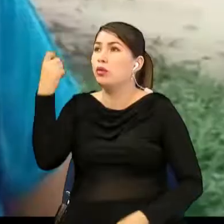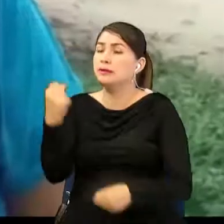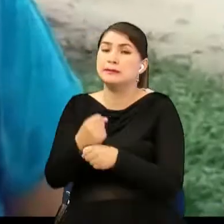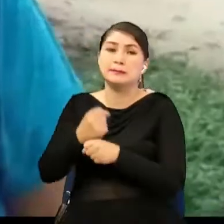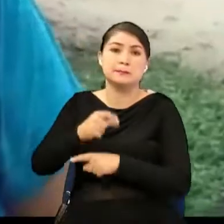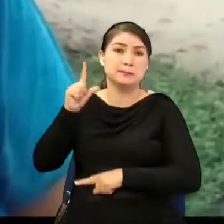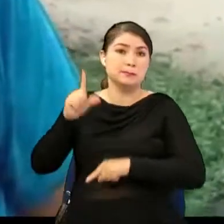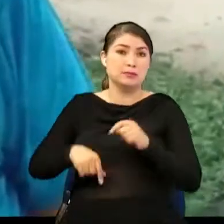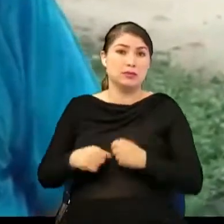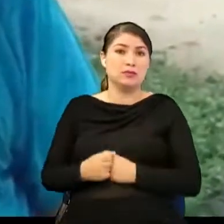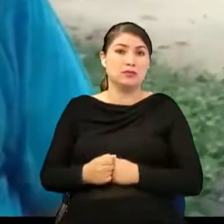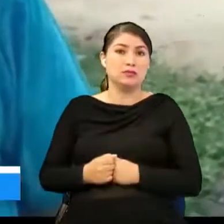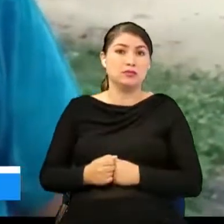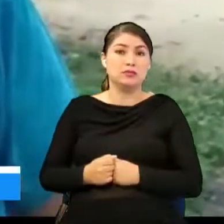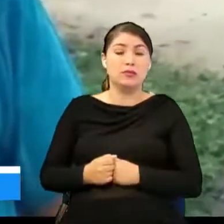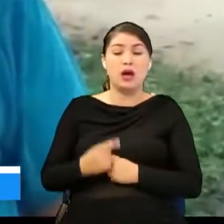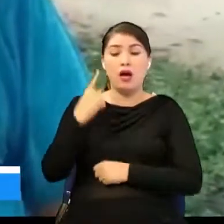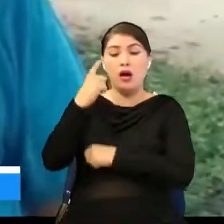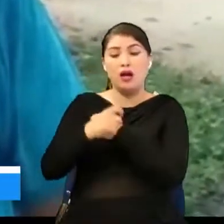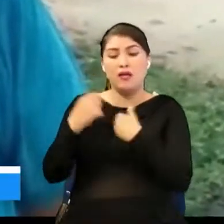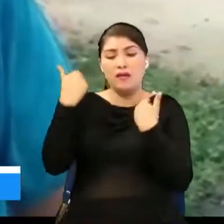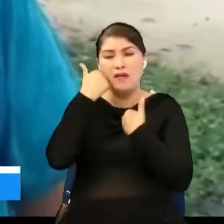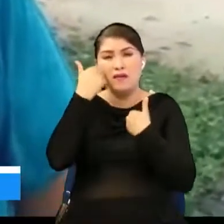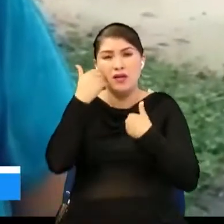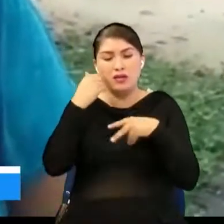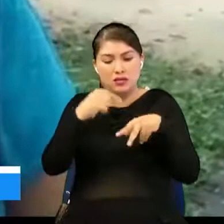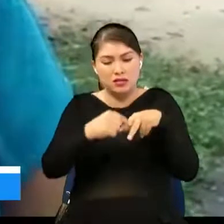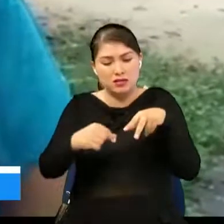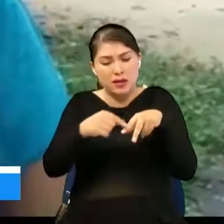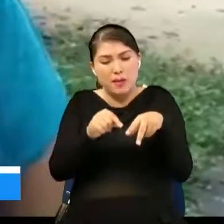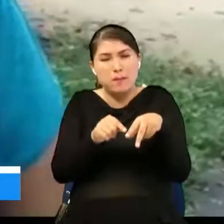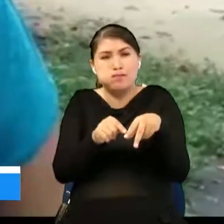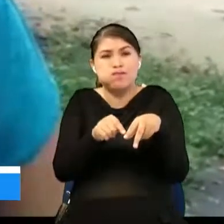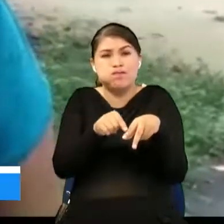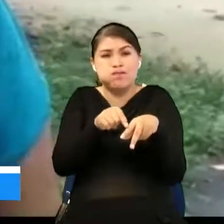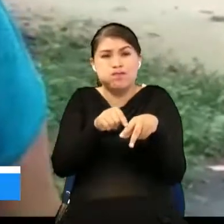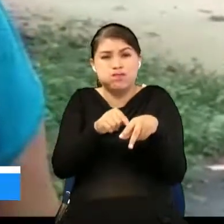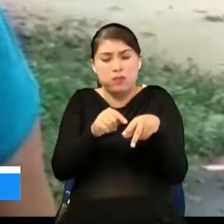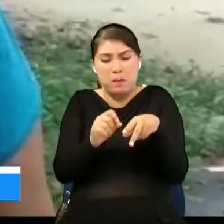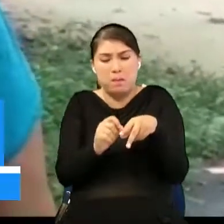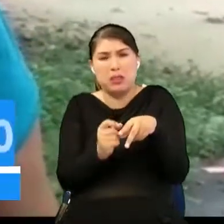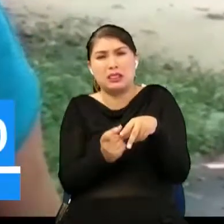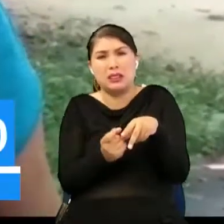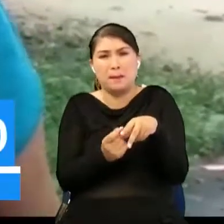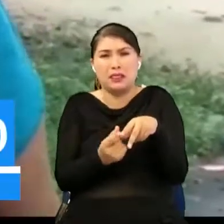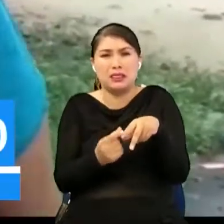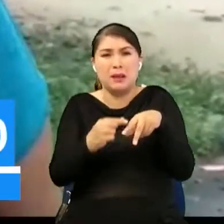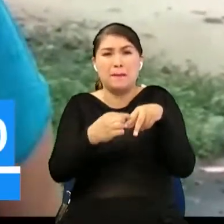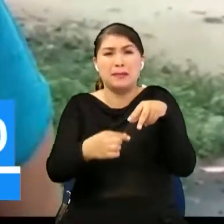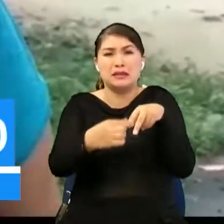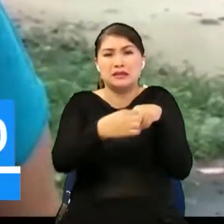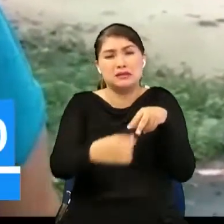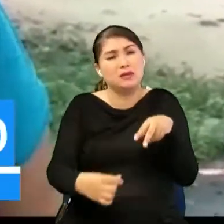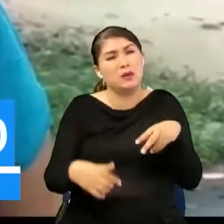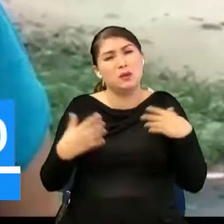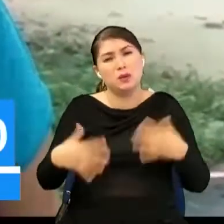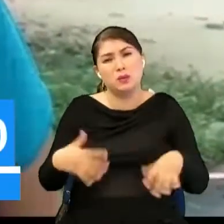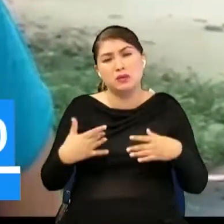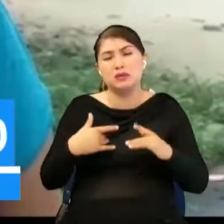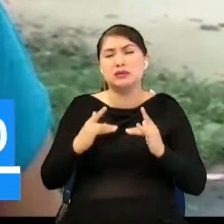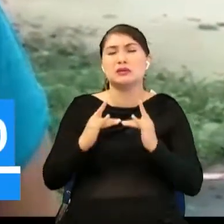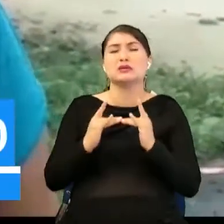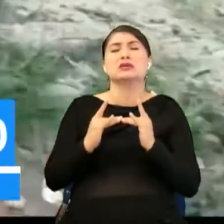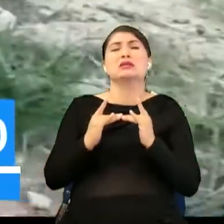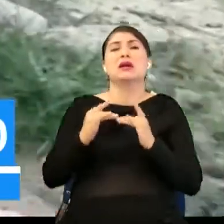tengo años de estar enferma de las venas várices que me hacen un poco roto dos en las piernas eso me pone en cama y